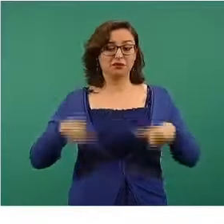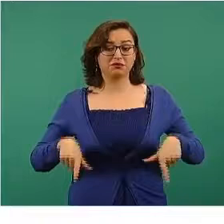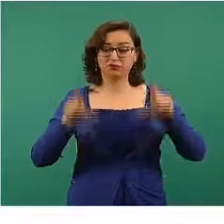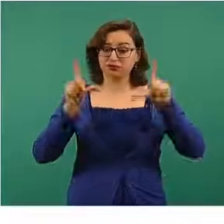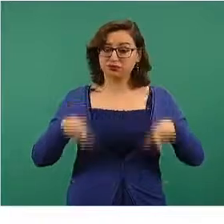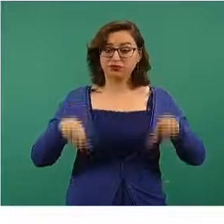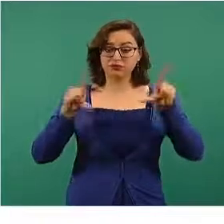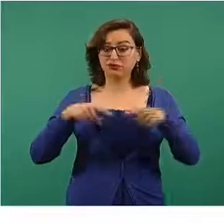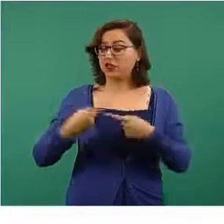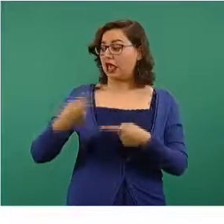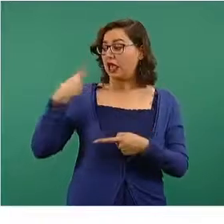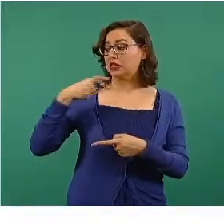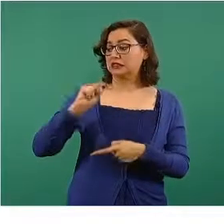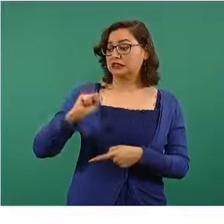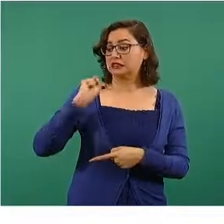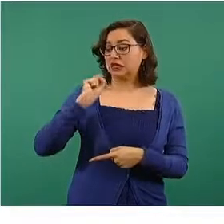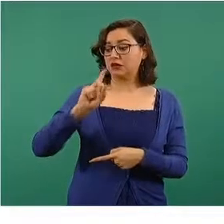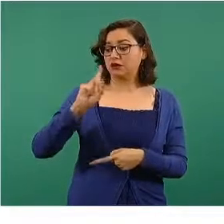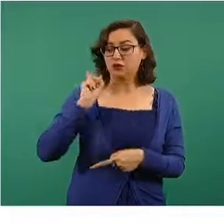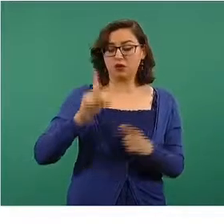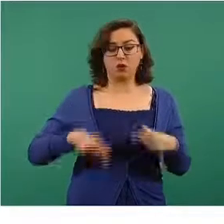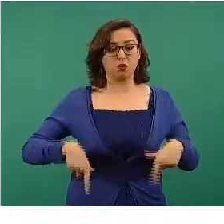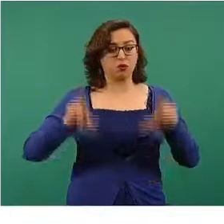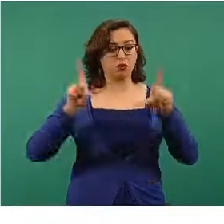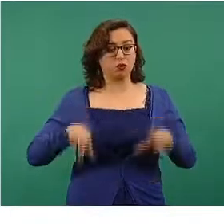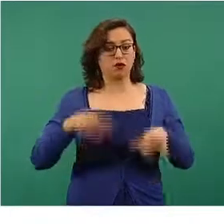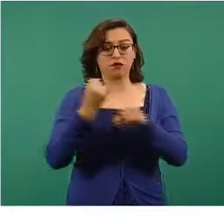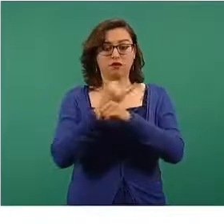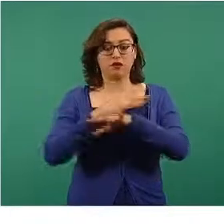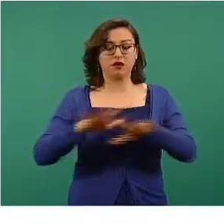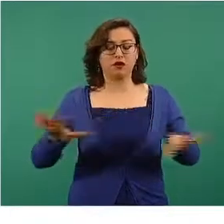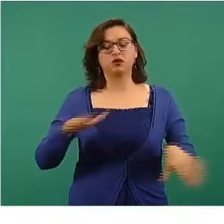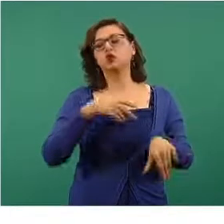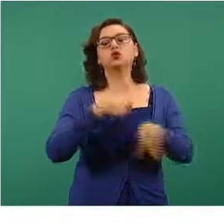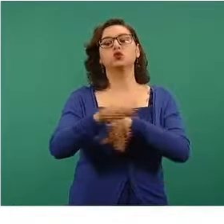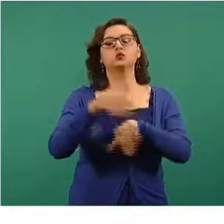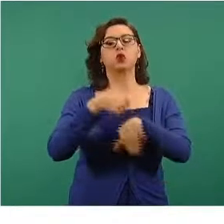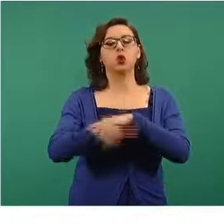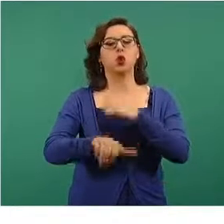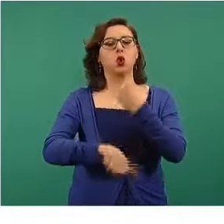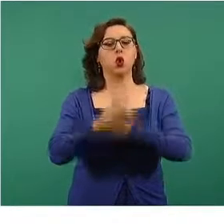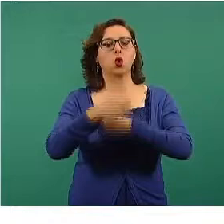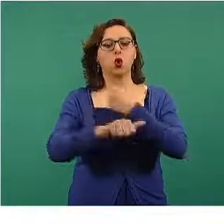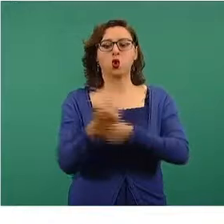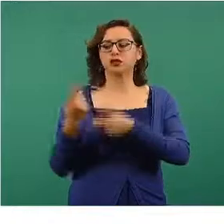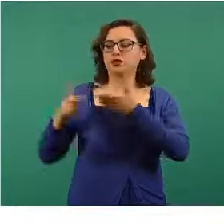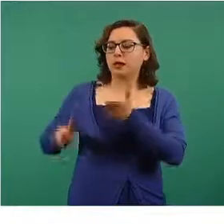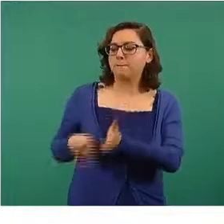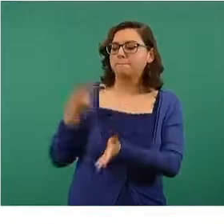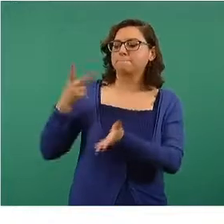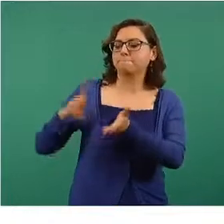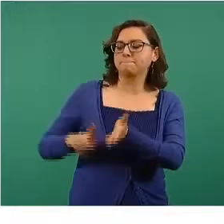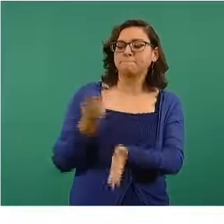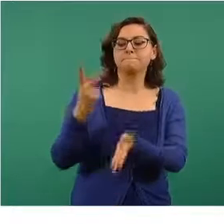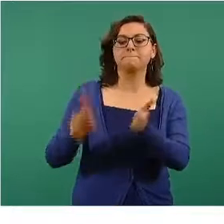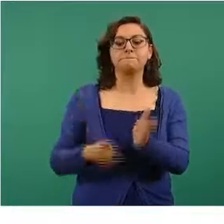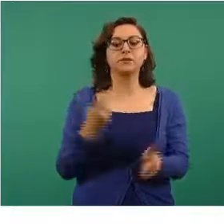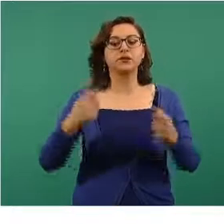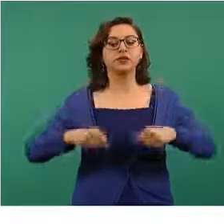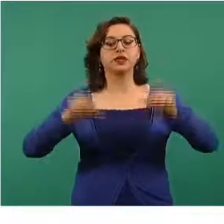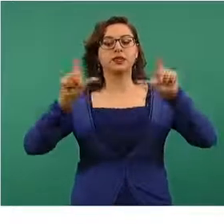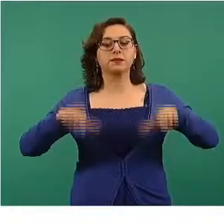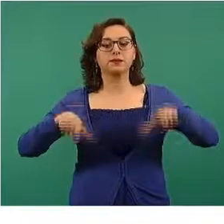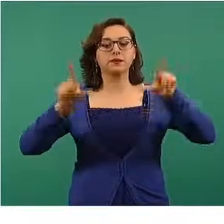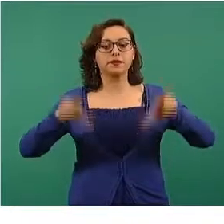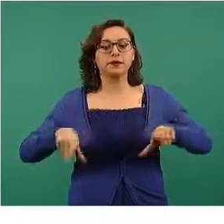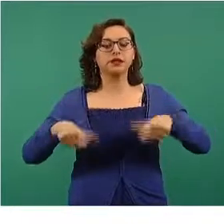salió en el fin de semana es el boletín número 11 y hemos publicado 11 boletines. En general, al